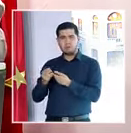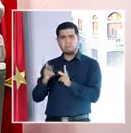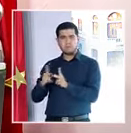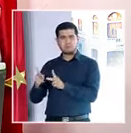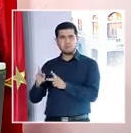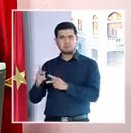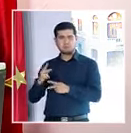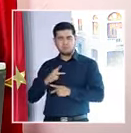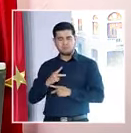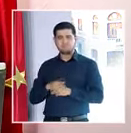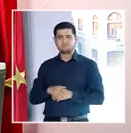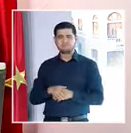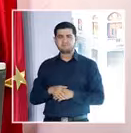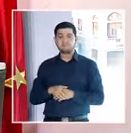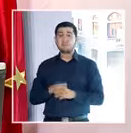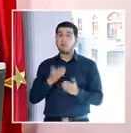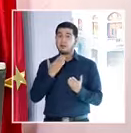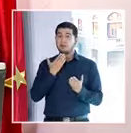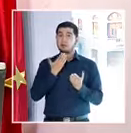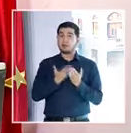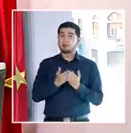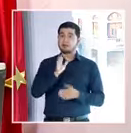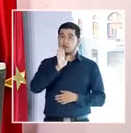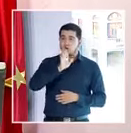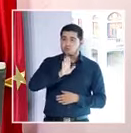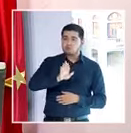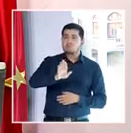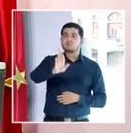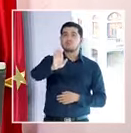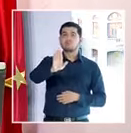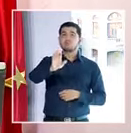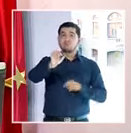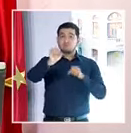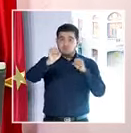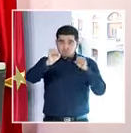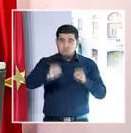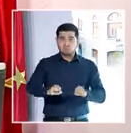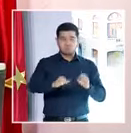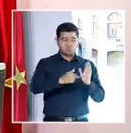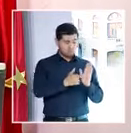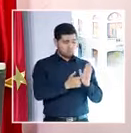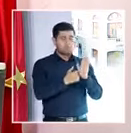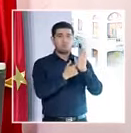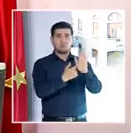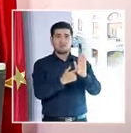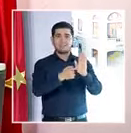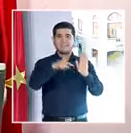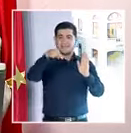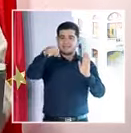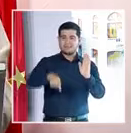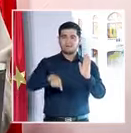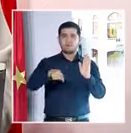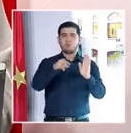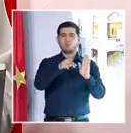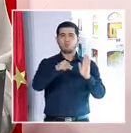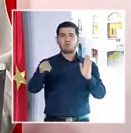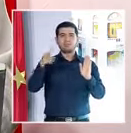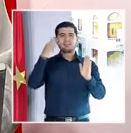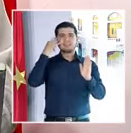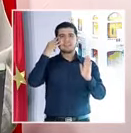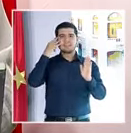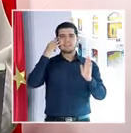A ustedes que hicieron posible demostrar que Norte de Santander es un territorio de